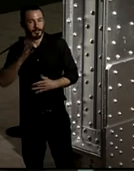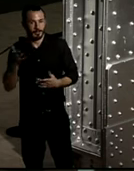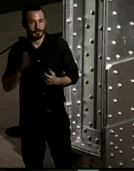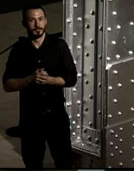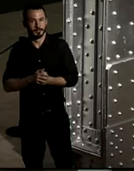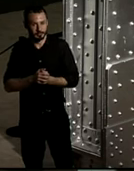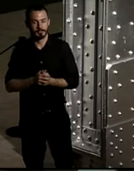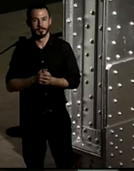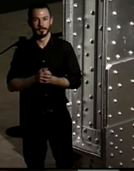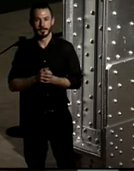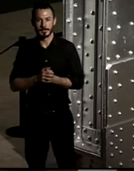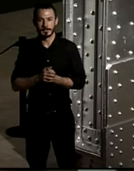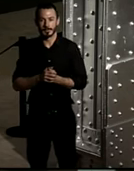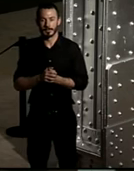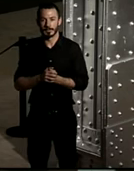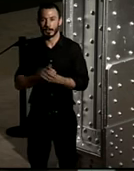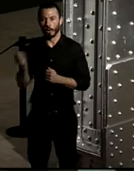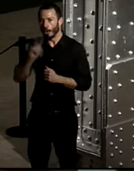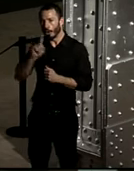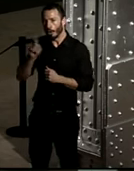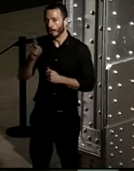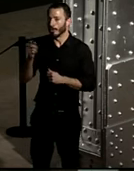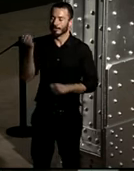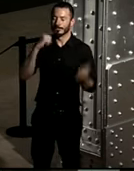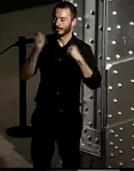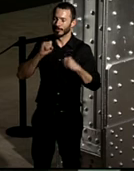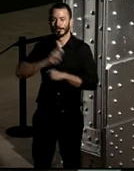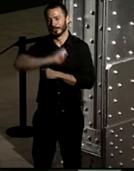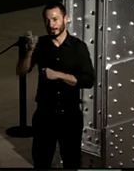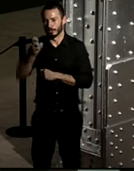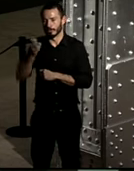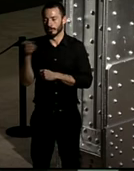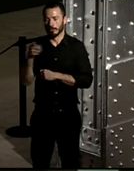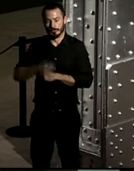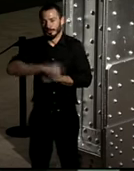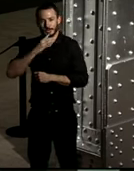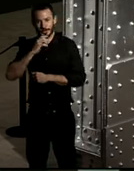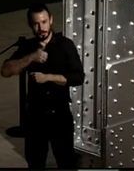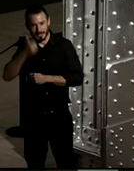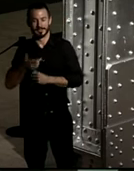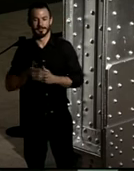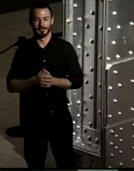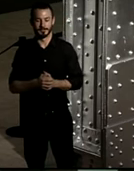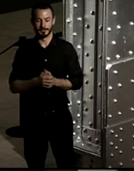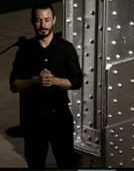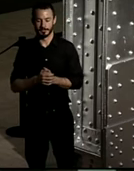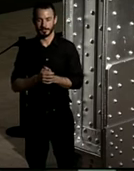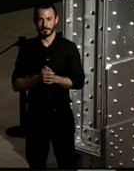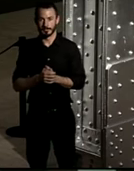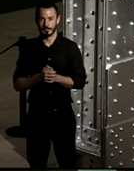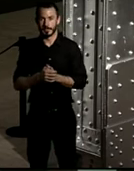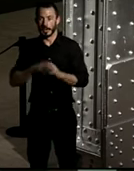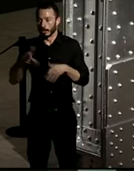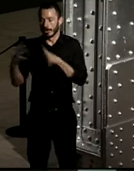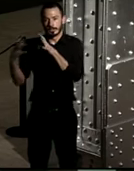de sucursal del banco y cuando le dijimos que no, que es el otro, que es Rafael Mazas, entusiasmado. ¿Has visto que no se necesita comunicar con palabras? El